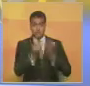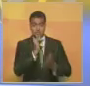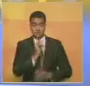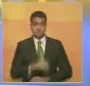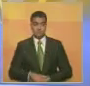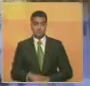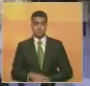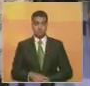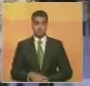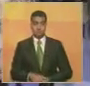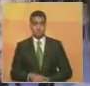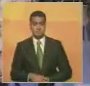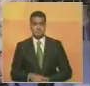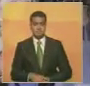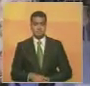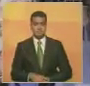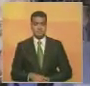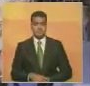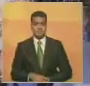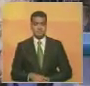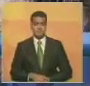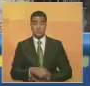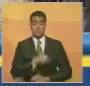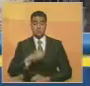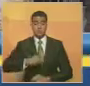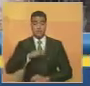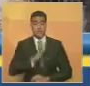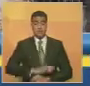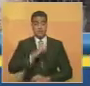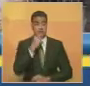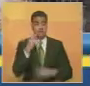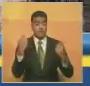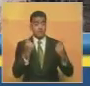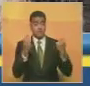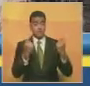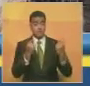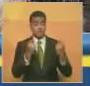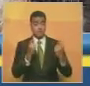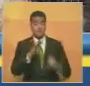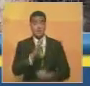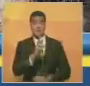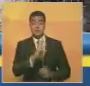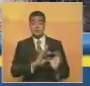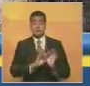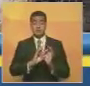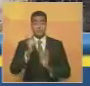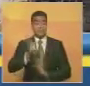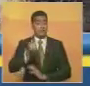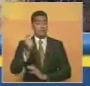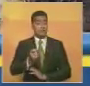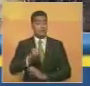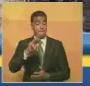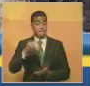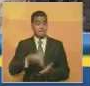información. Desde el Café Da Vinci en Bay Harbor nos encontramos en el día de hoy para el homenaje al Bar o la Asociación de Abogados del Condado